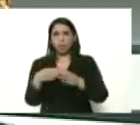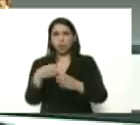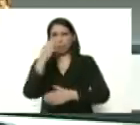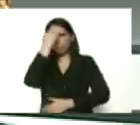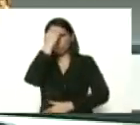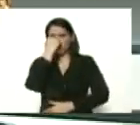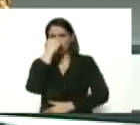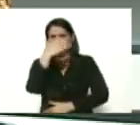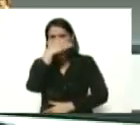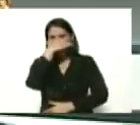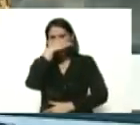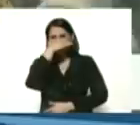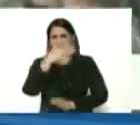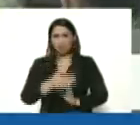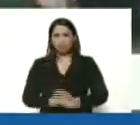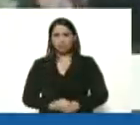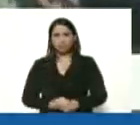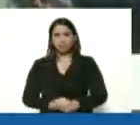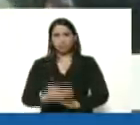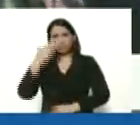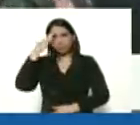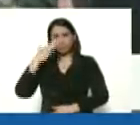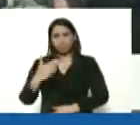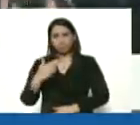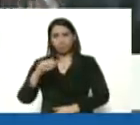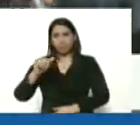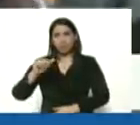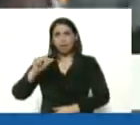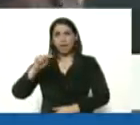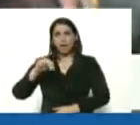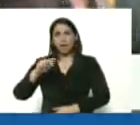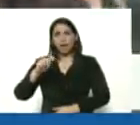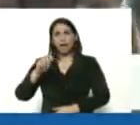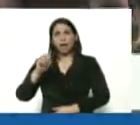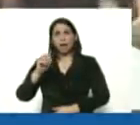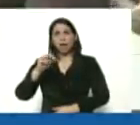terrorista, capitán Antonio Sequea.